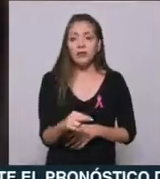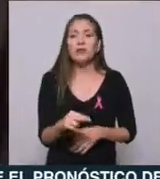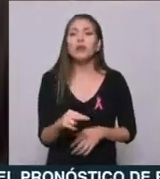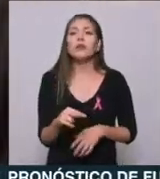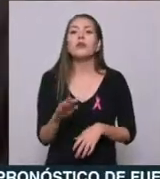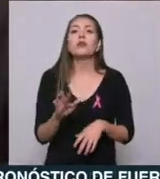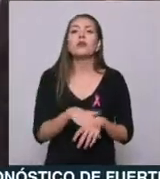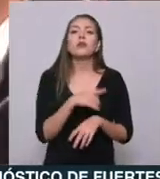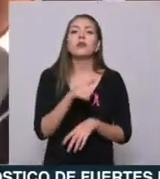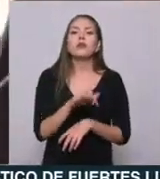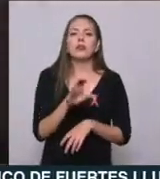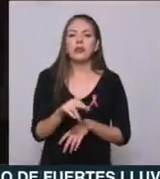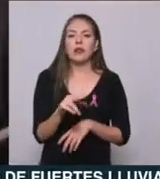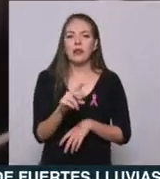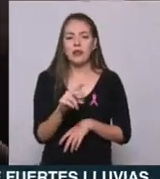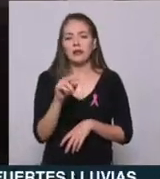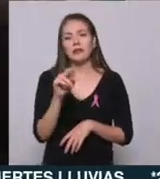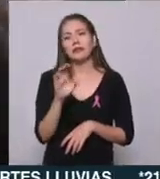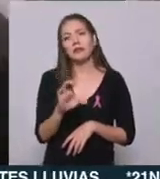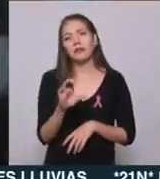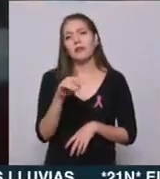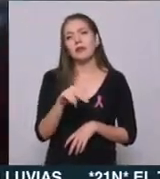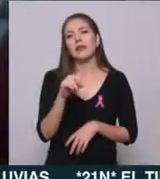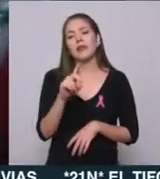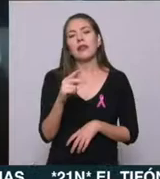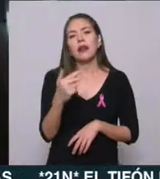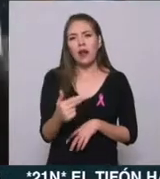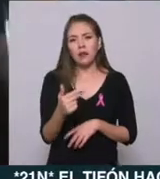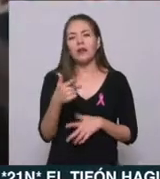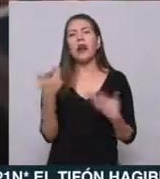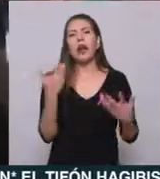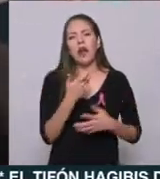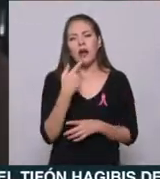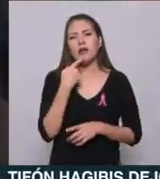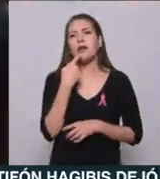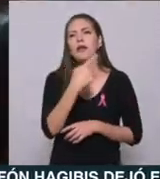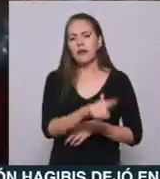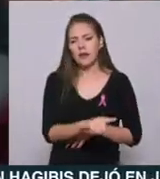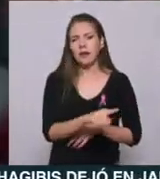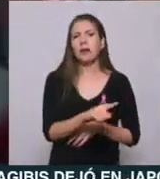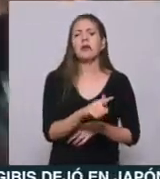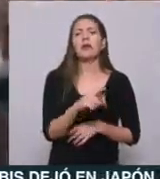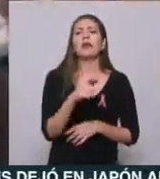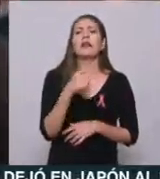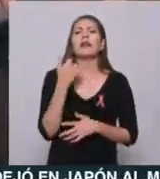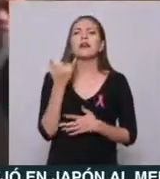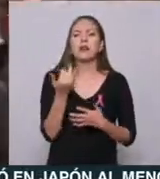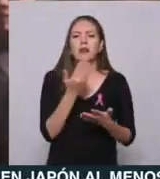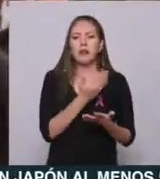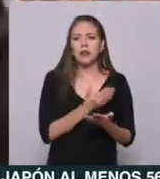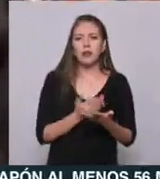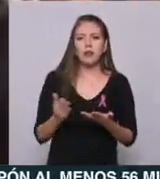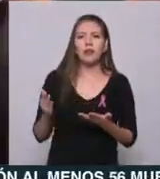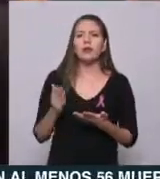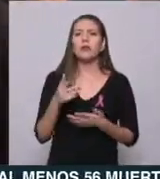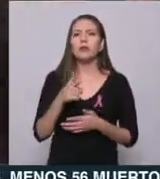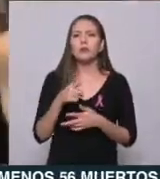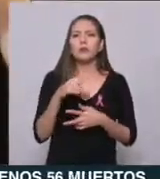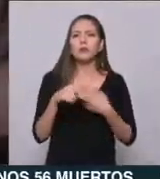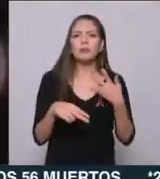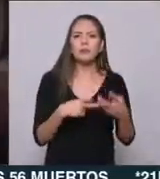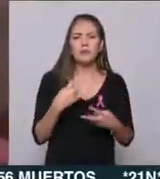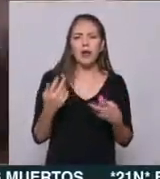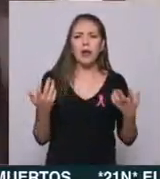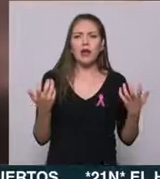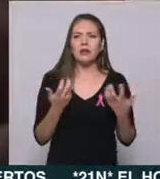Comisión de Derechos Humanos se levantó una queja. Además, pues van a emitir una